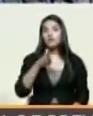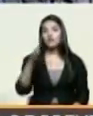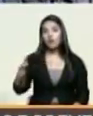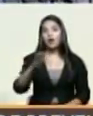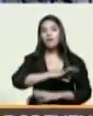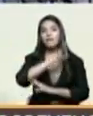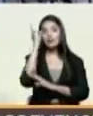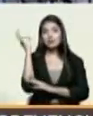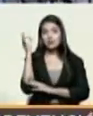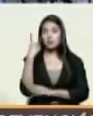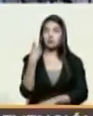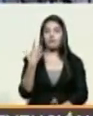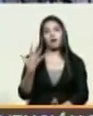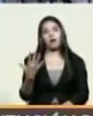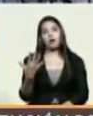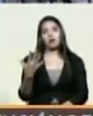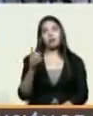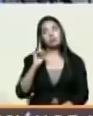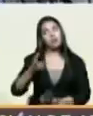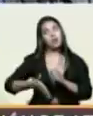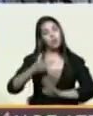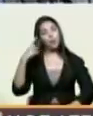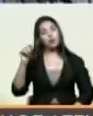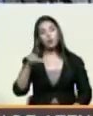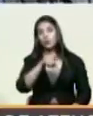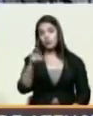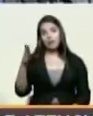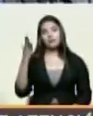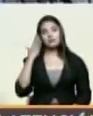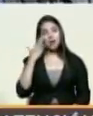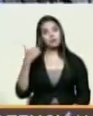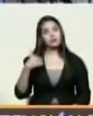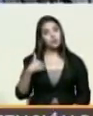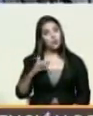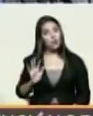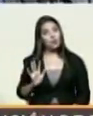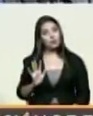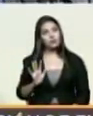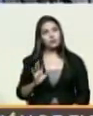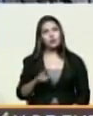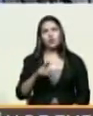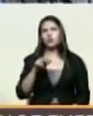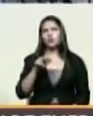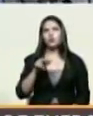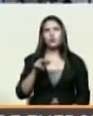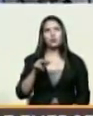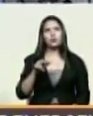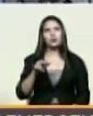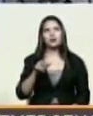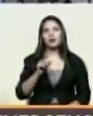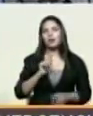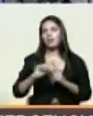tengo que irme para allá. Y ustedes saben que yo casi nunca ando volando.